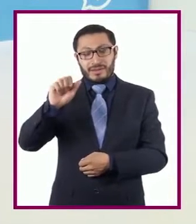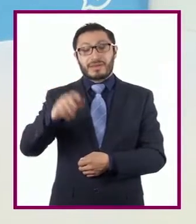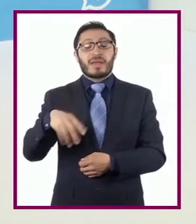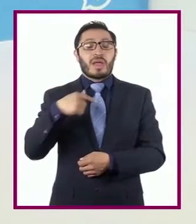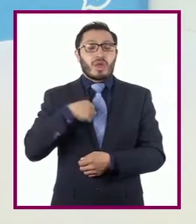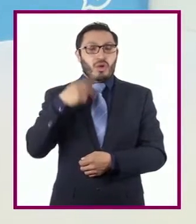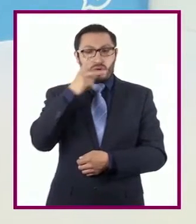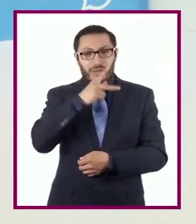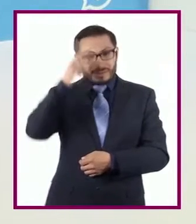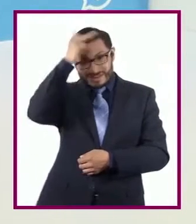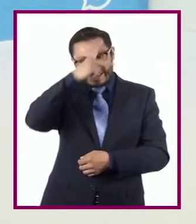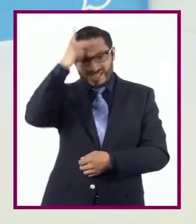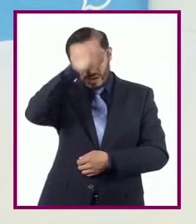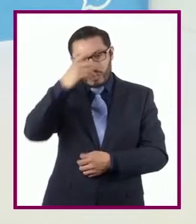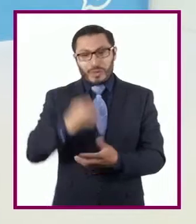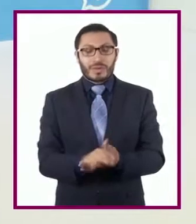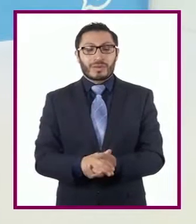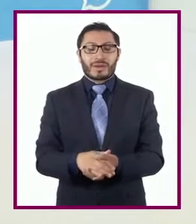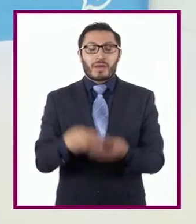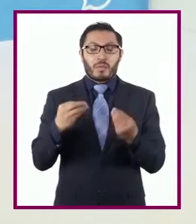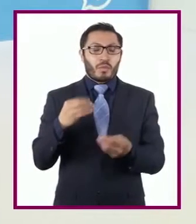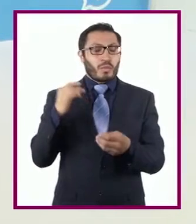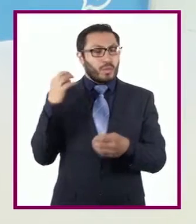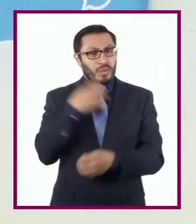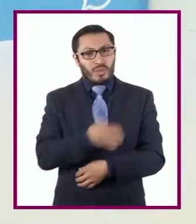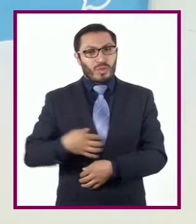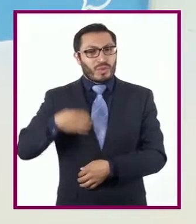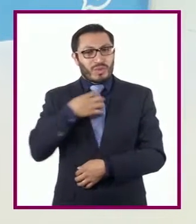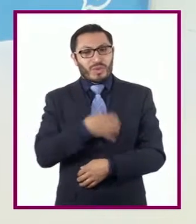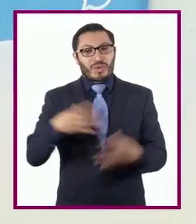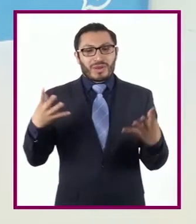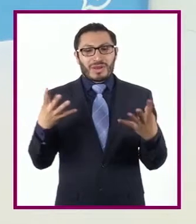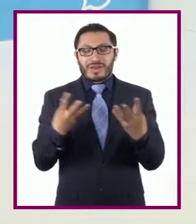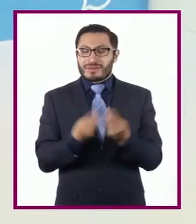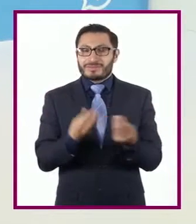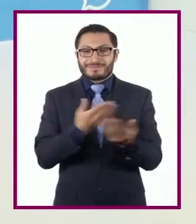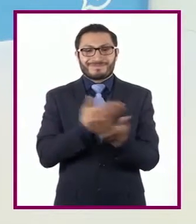social, y estoy aquí muy contenta de participar con ustedes.